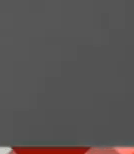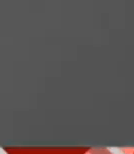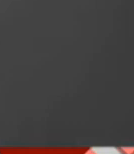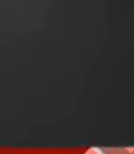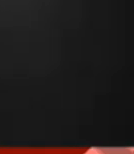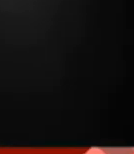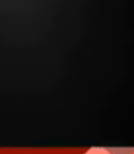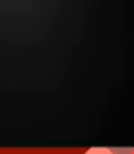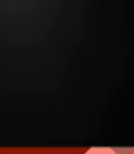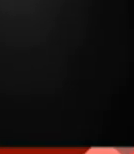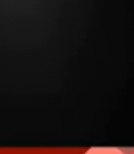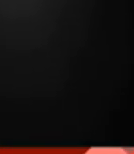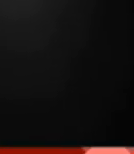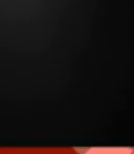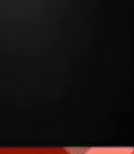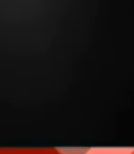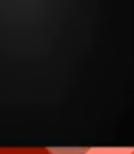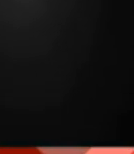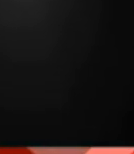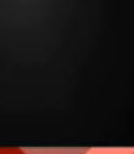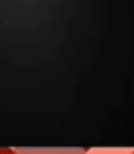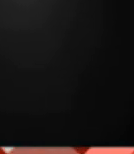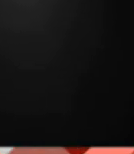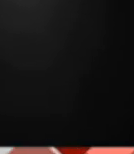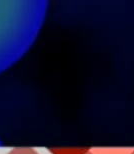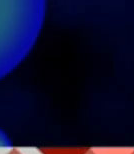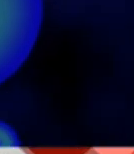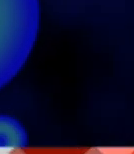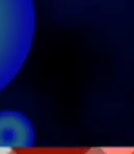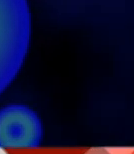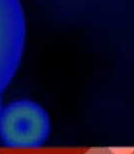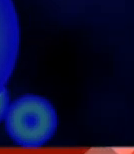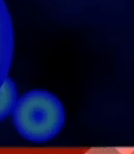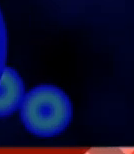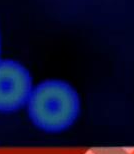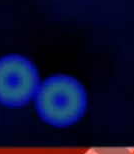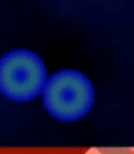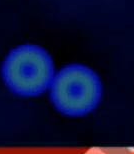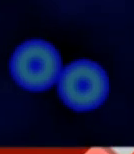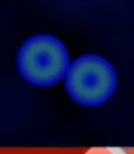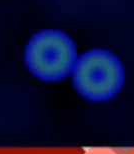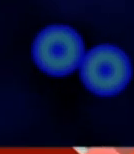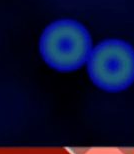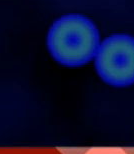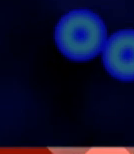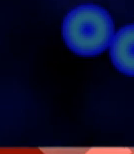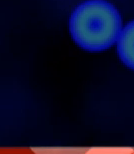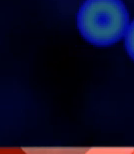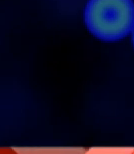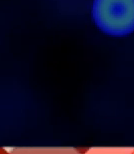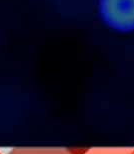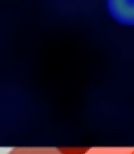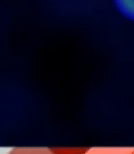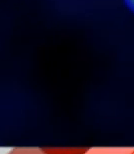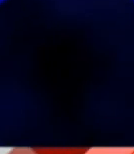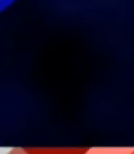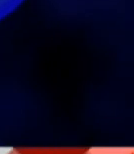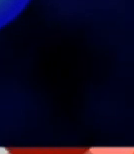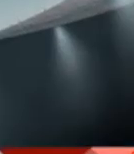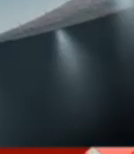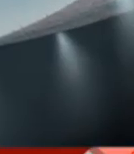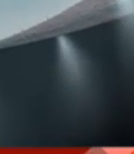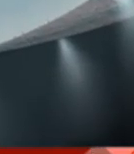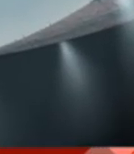también llamados rayos T. Gracias a esta y otras mejoras de selfie se podrían detectar y analizar simultáneamente